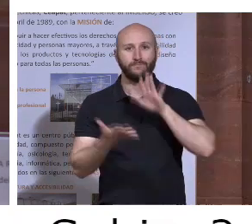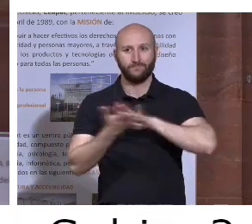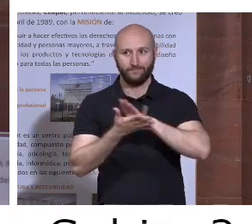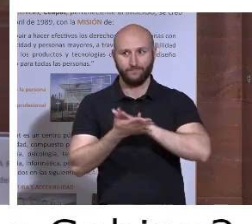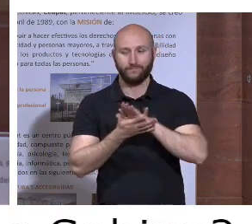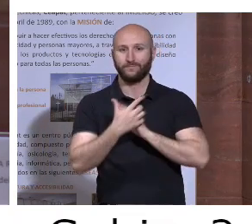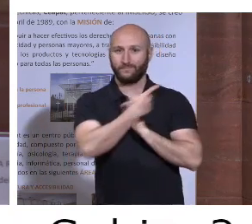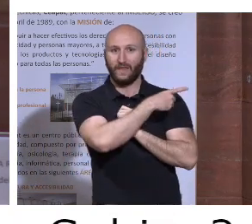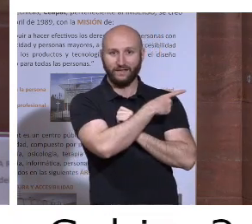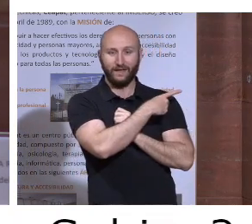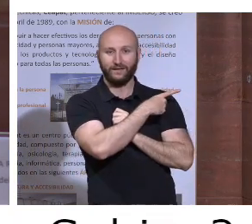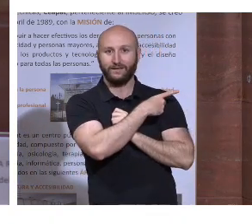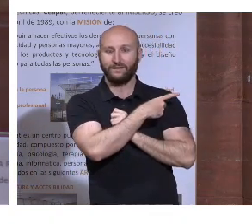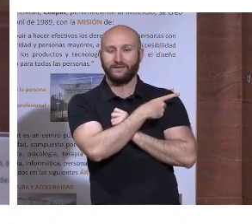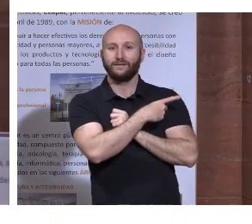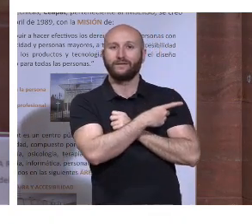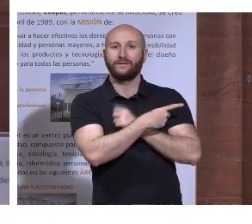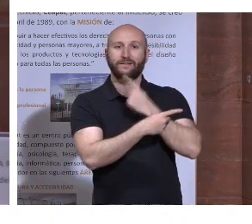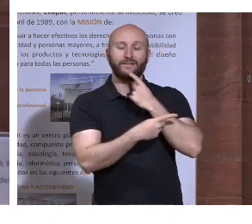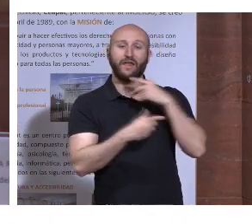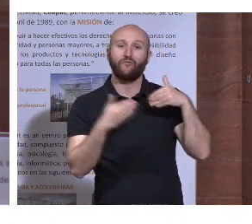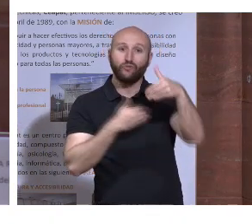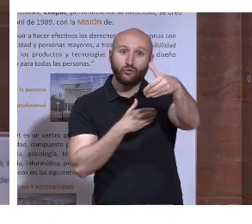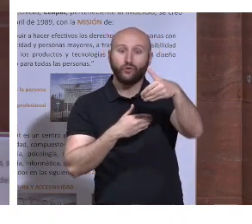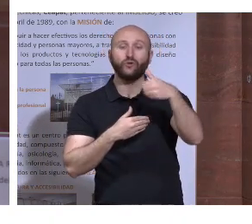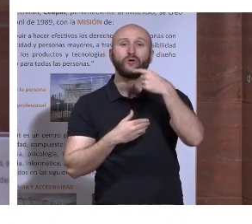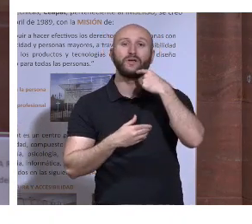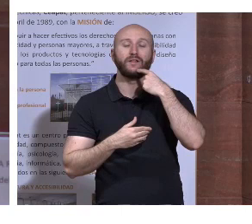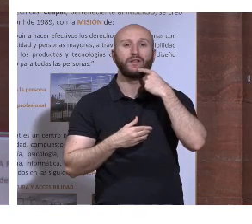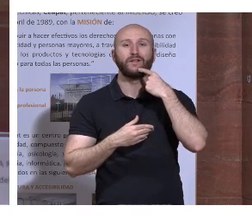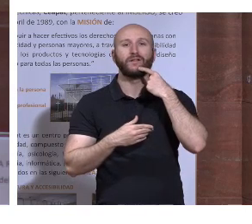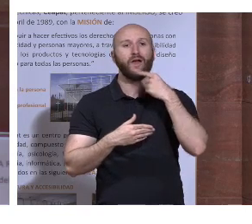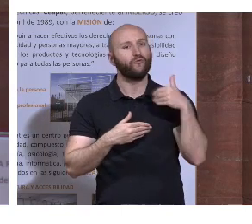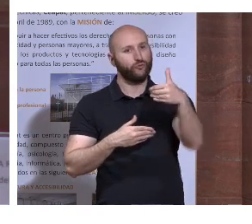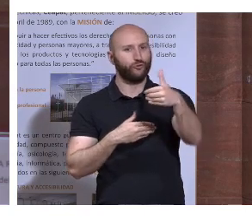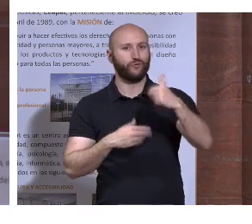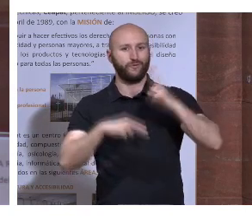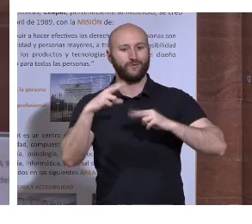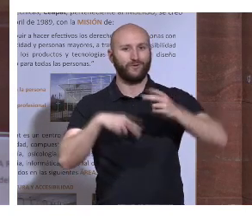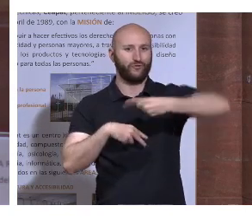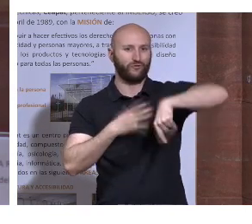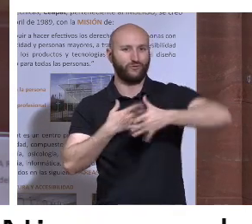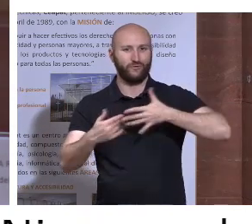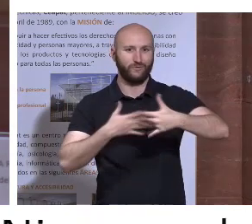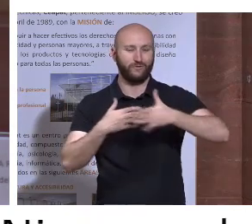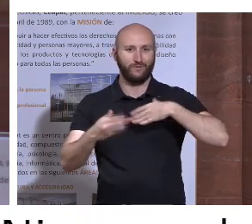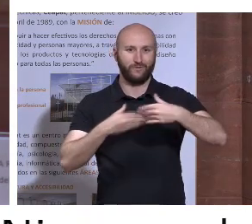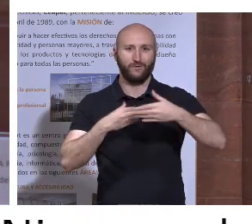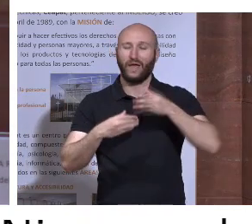como ha dicho ella, ¿verdad? Nieves. Pues sí. El futuro Nieves. El futuro lo creamos nosotros y no hay mejor ejemplo que el propio CEAPAT, o